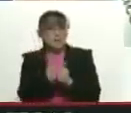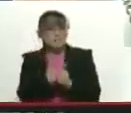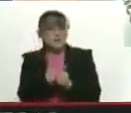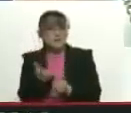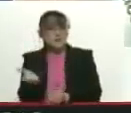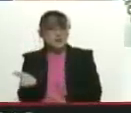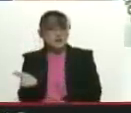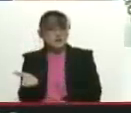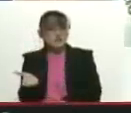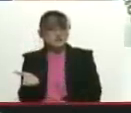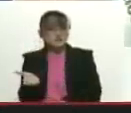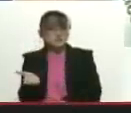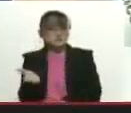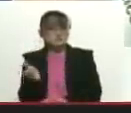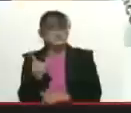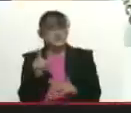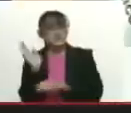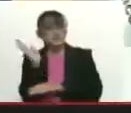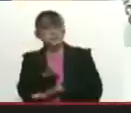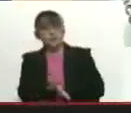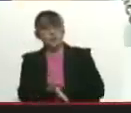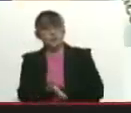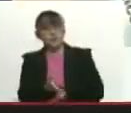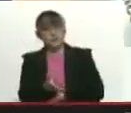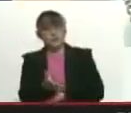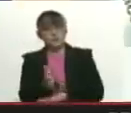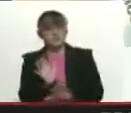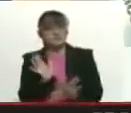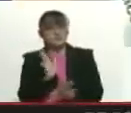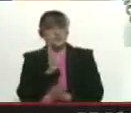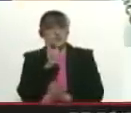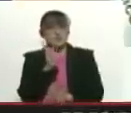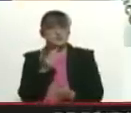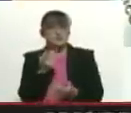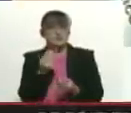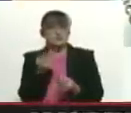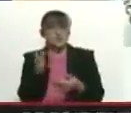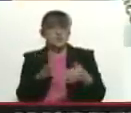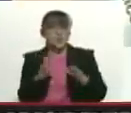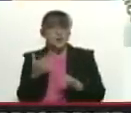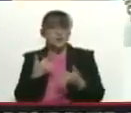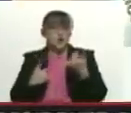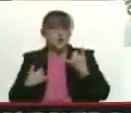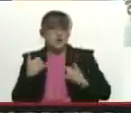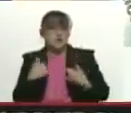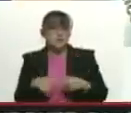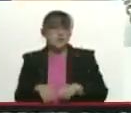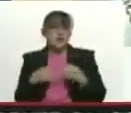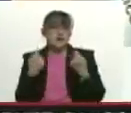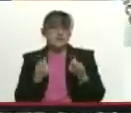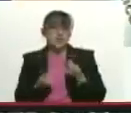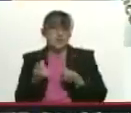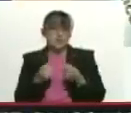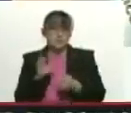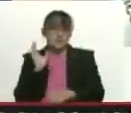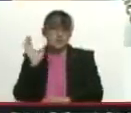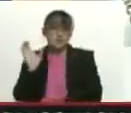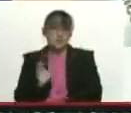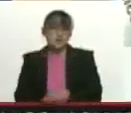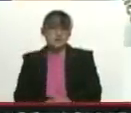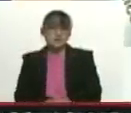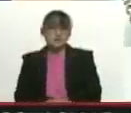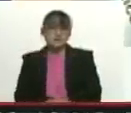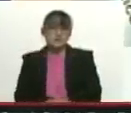acción, que fue derrotada, pero a un costo terrible, porque hubo muertos, hubo heridos, hubo daños económicos al país, a